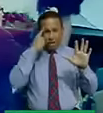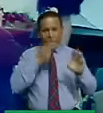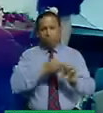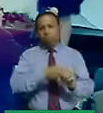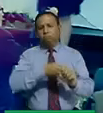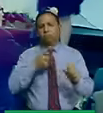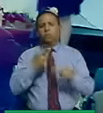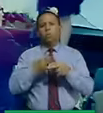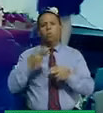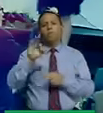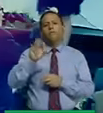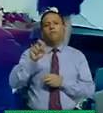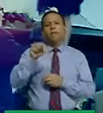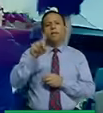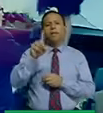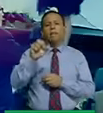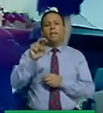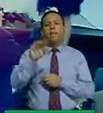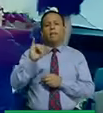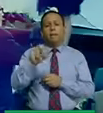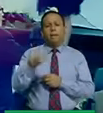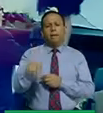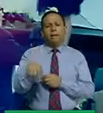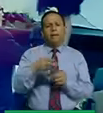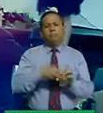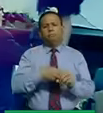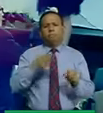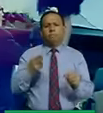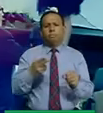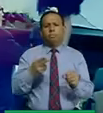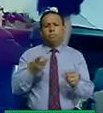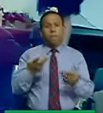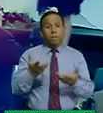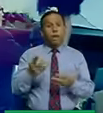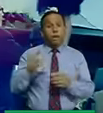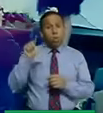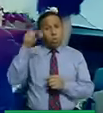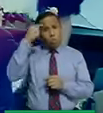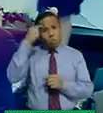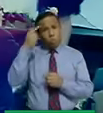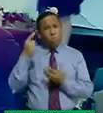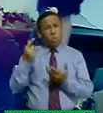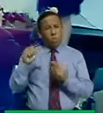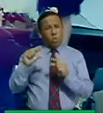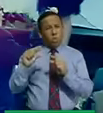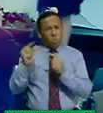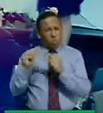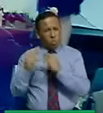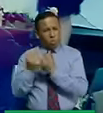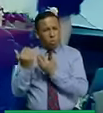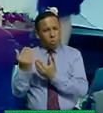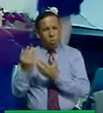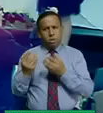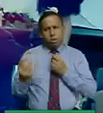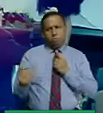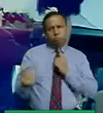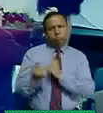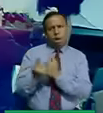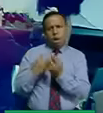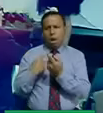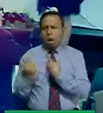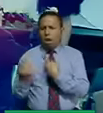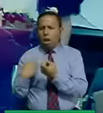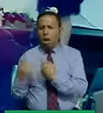los diálogos con el oficialismo no estarían provocando una división en el bloque, según algunos integrantes de la